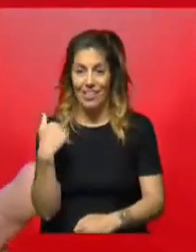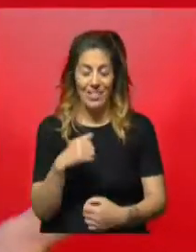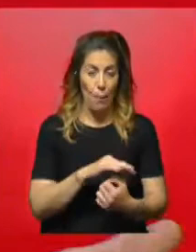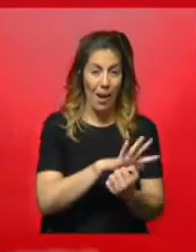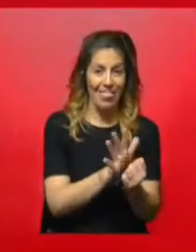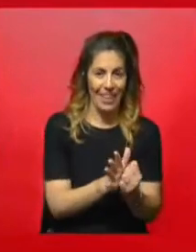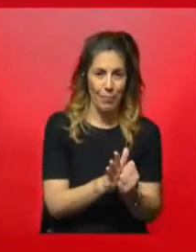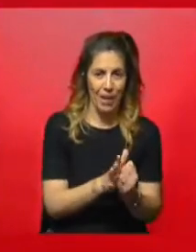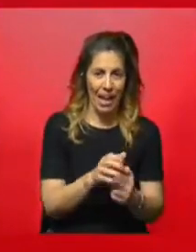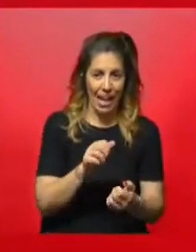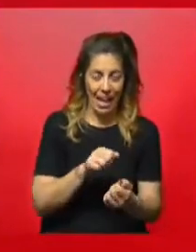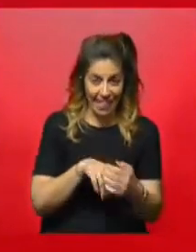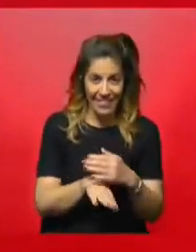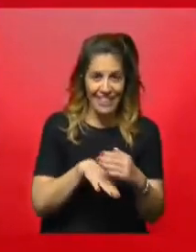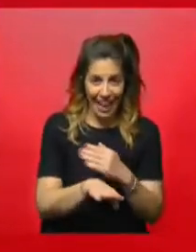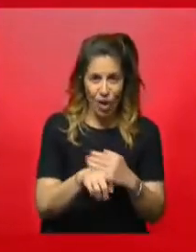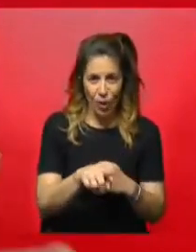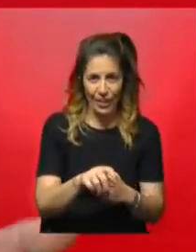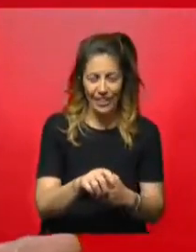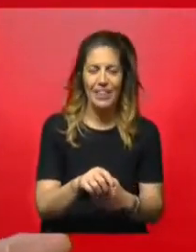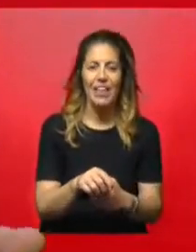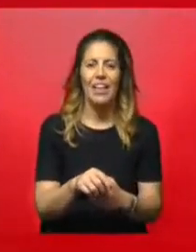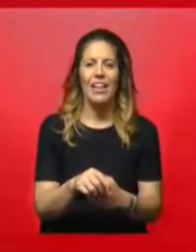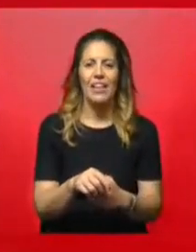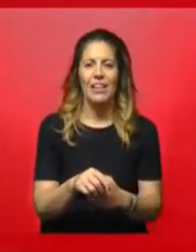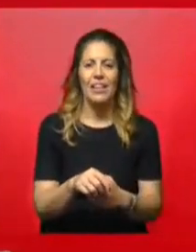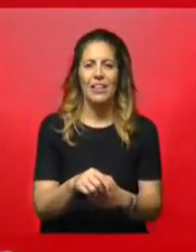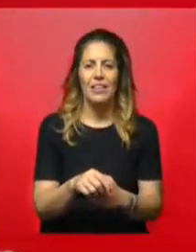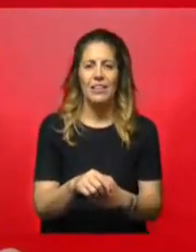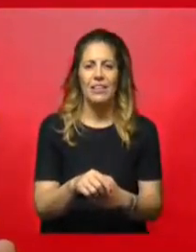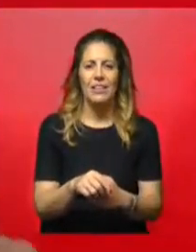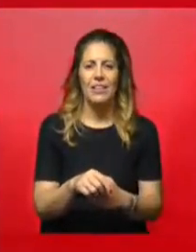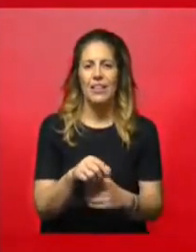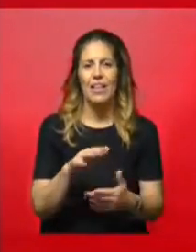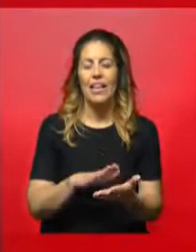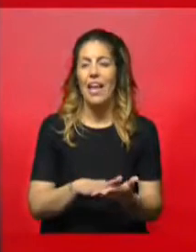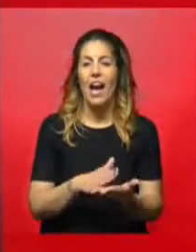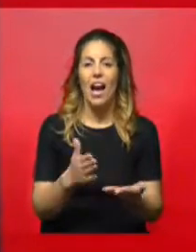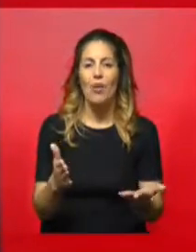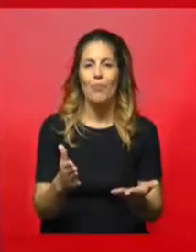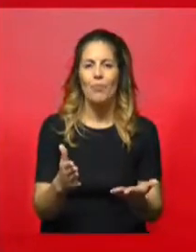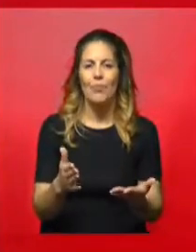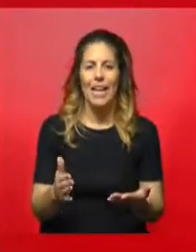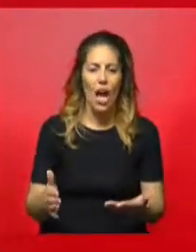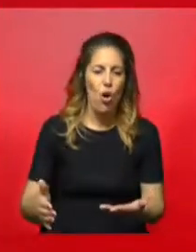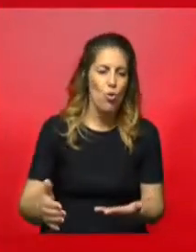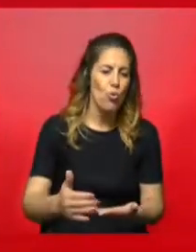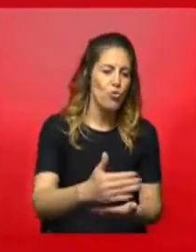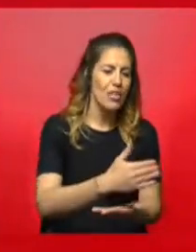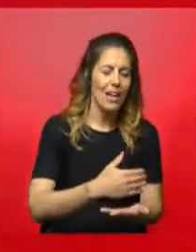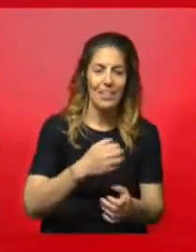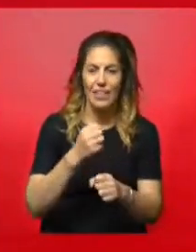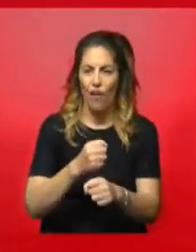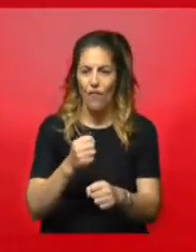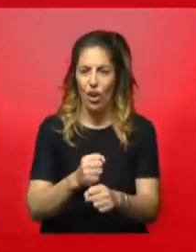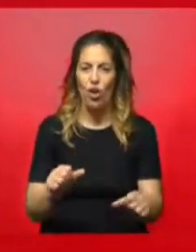editarlo en pandemia no se trataba de digamos de juntar trabajos que había